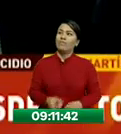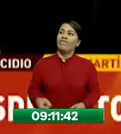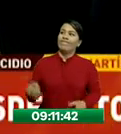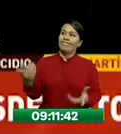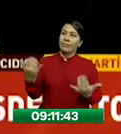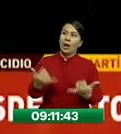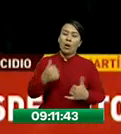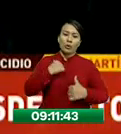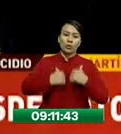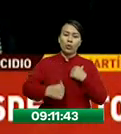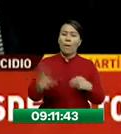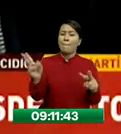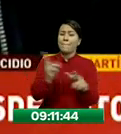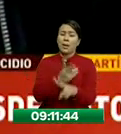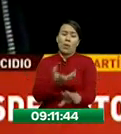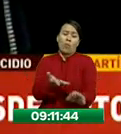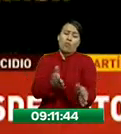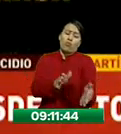cruelmente asesinada.